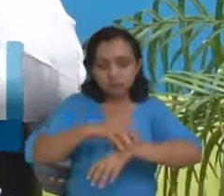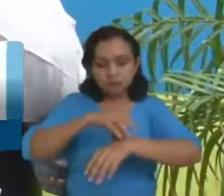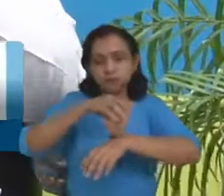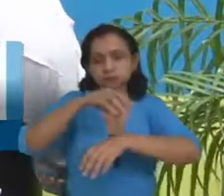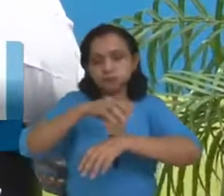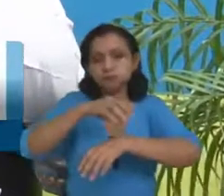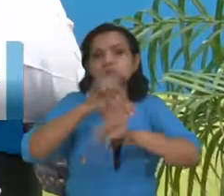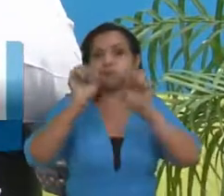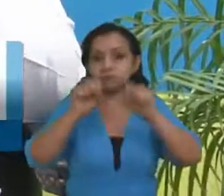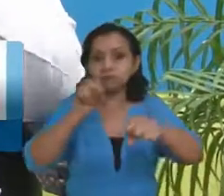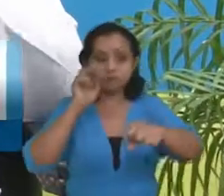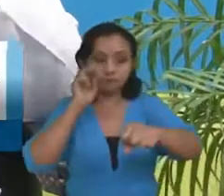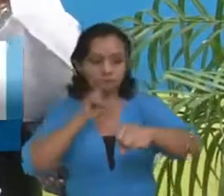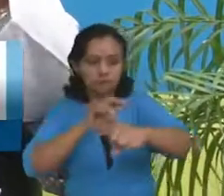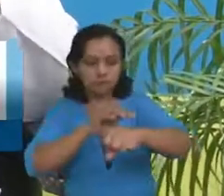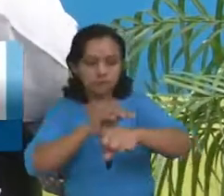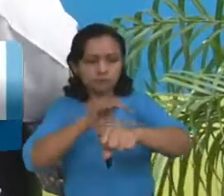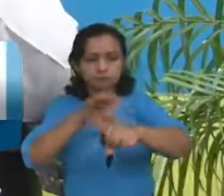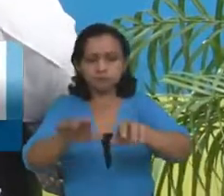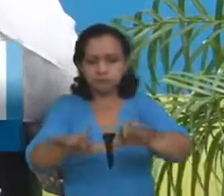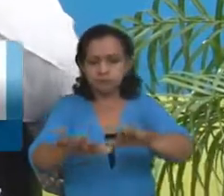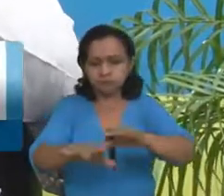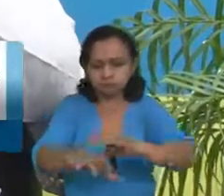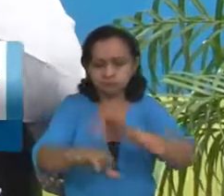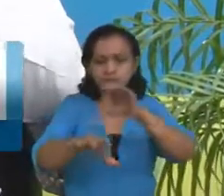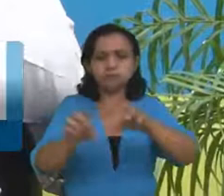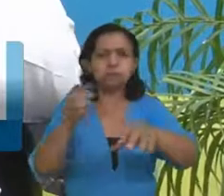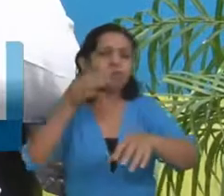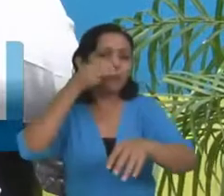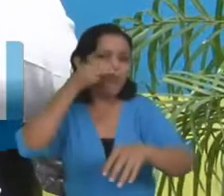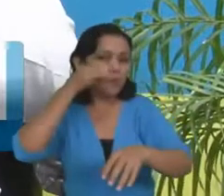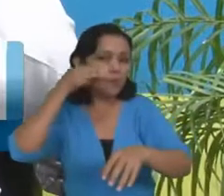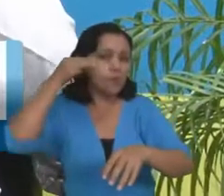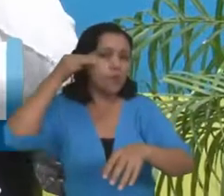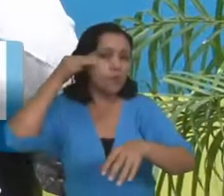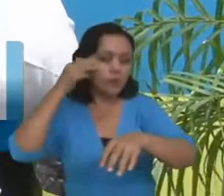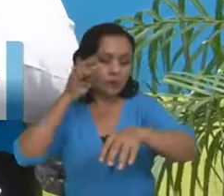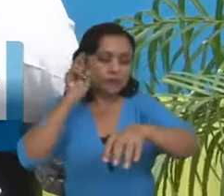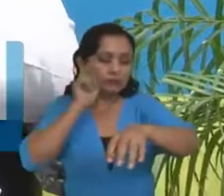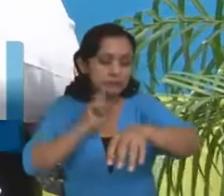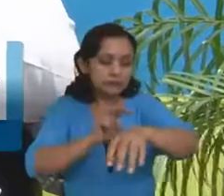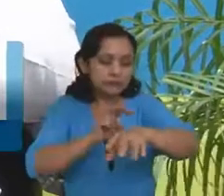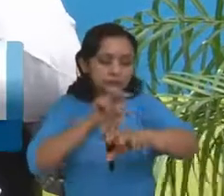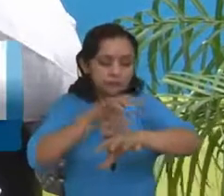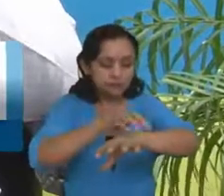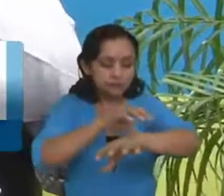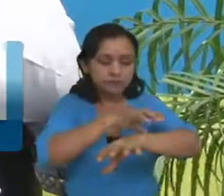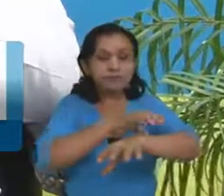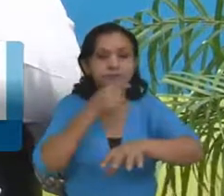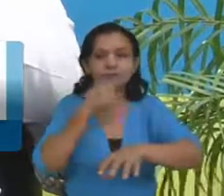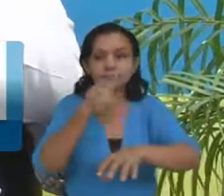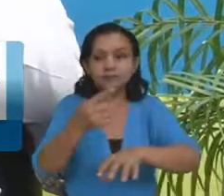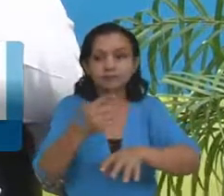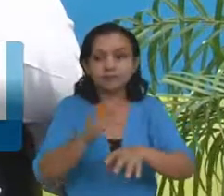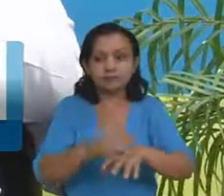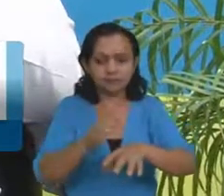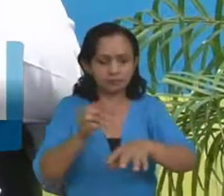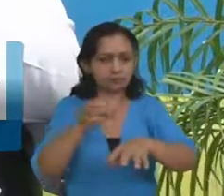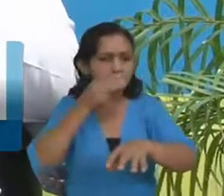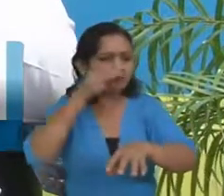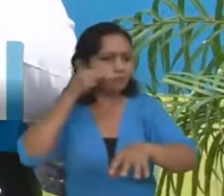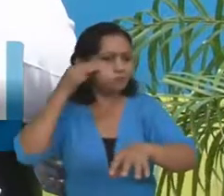haber inflamación. Podemos encontrar moretones, ¿verdad? Como dice la gente, pues,